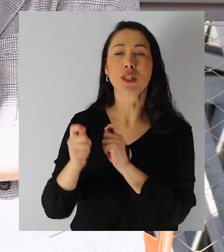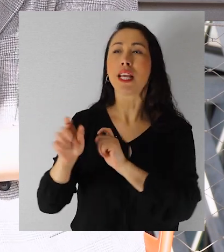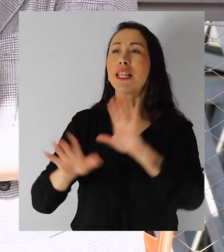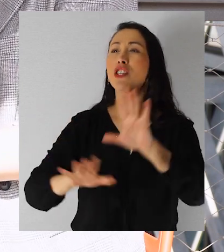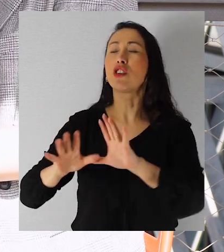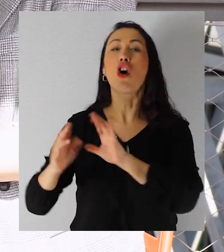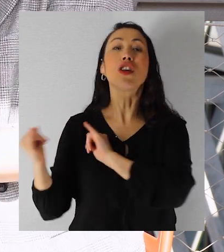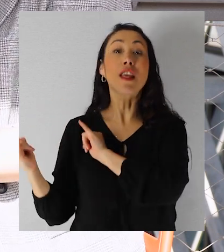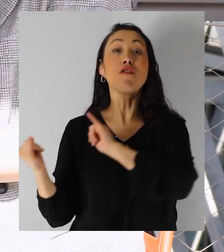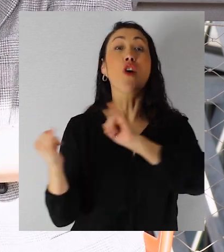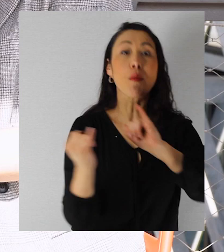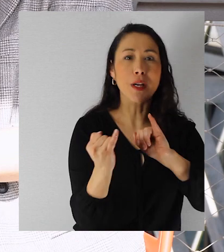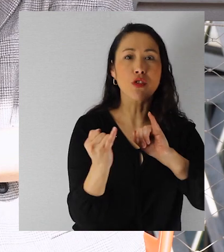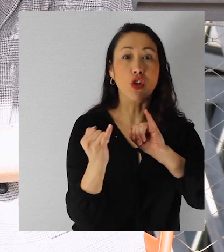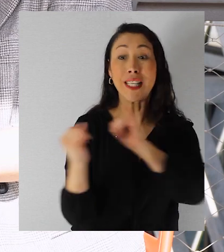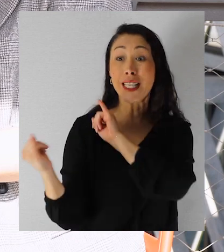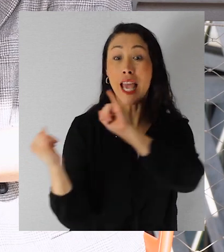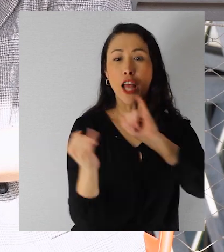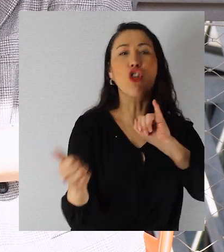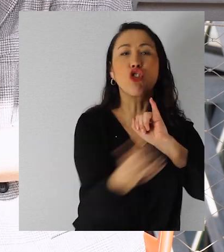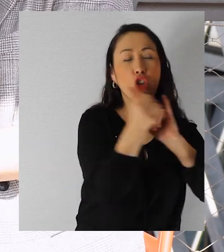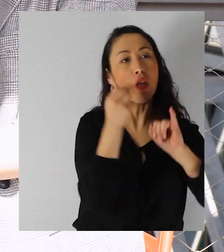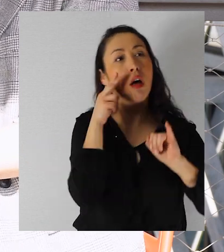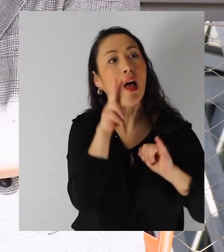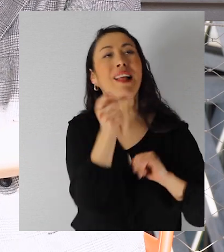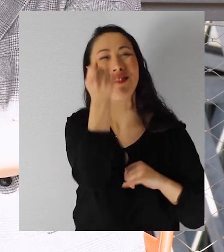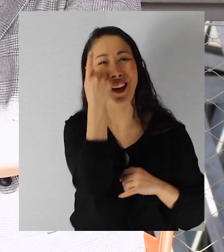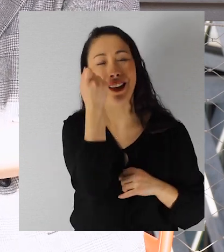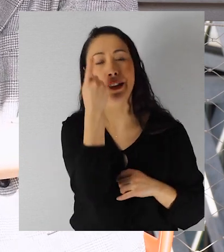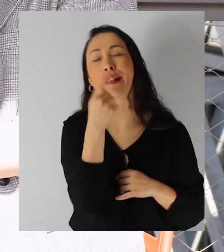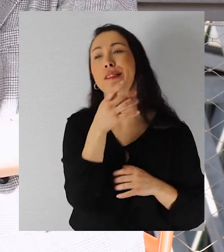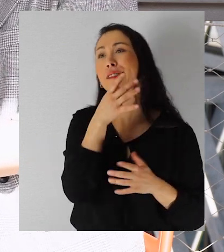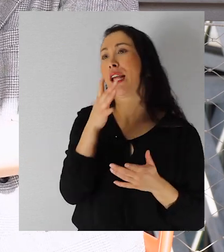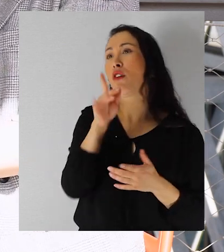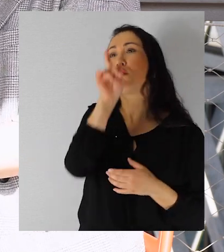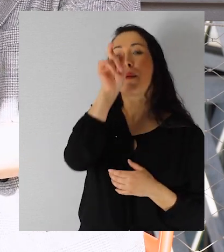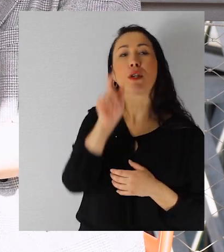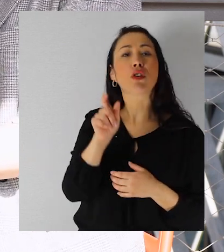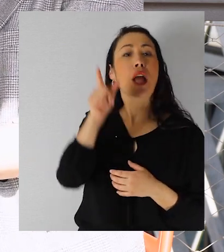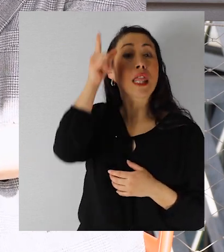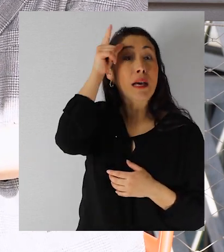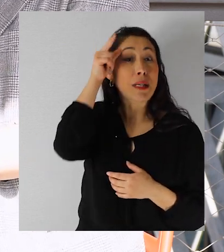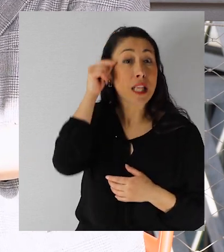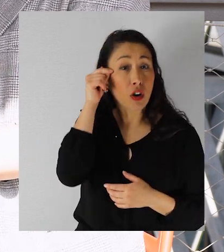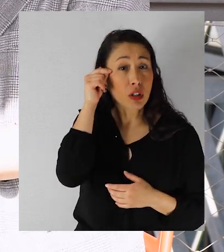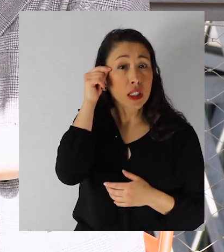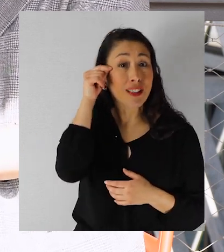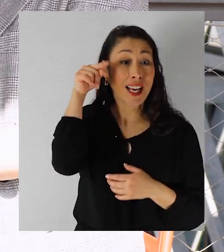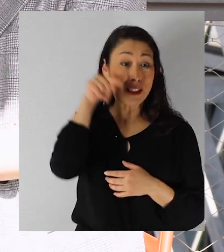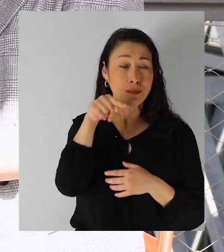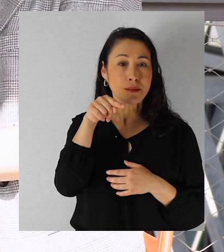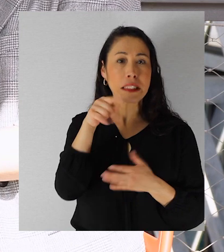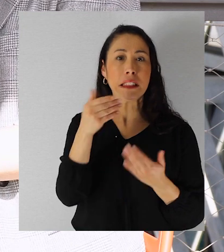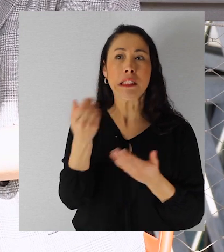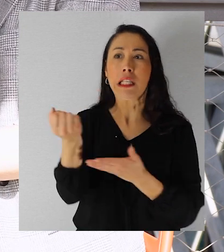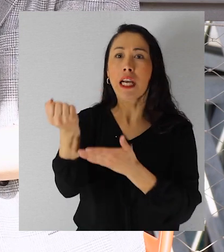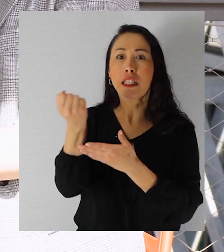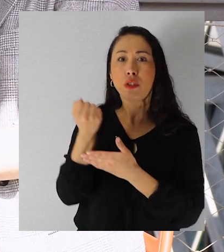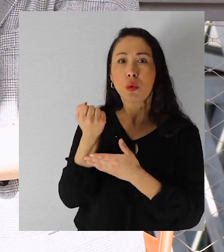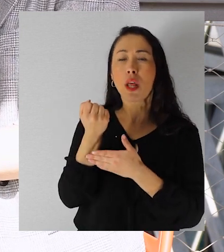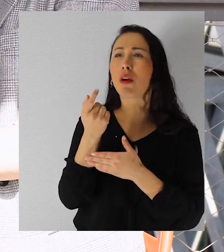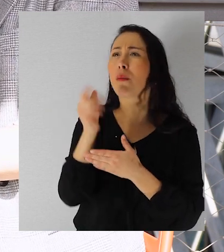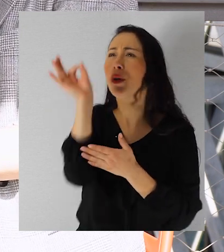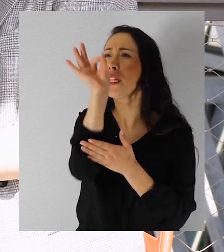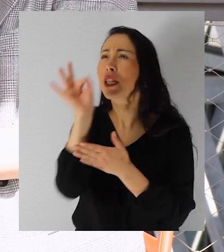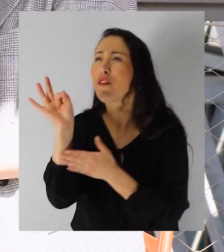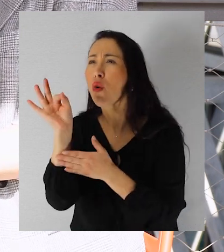cierta información que sea comprensible para todas las personas. A lo mejor una persona con discapacidad cognitiva va a necesitar ayuda de